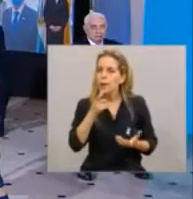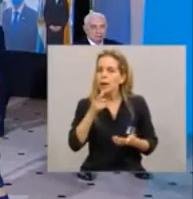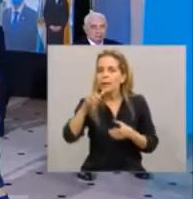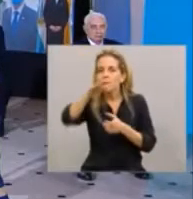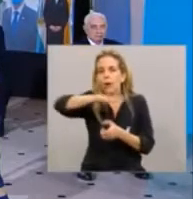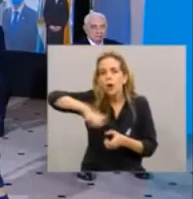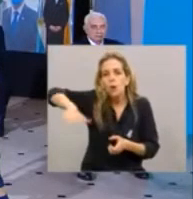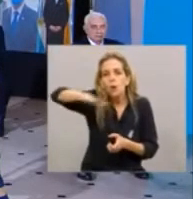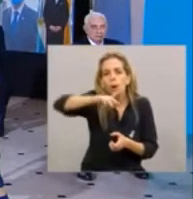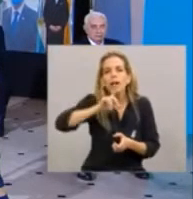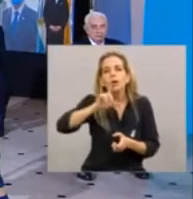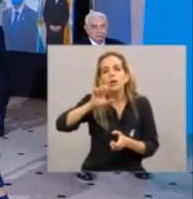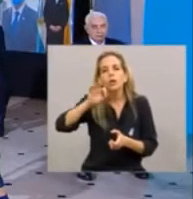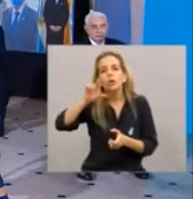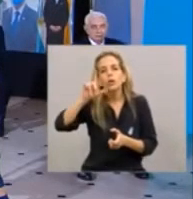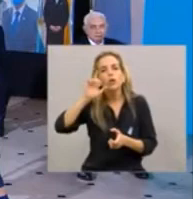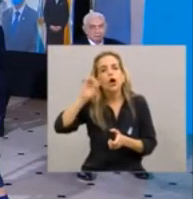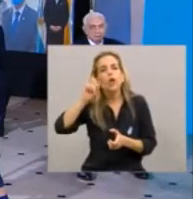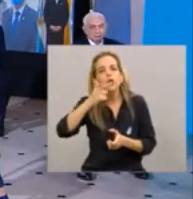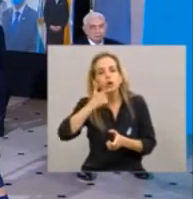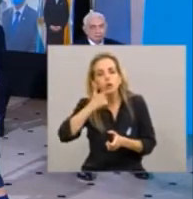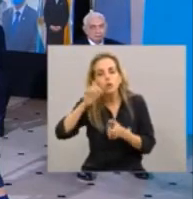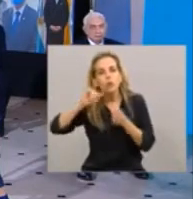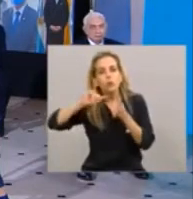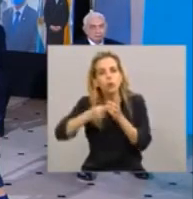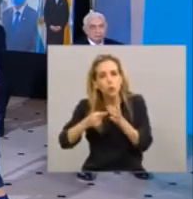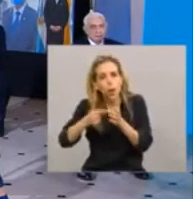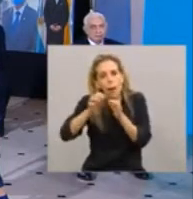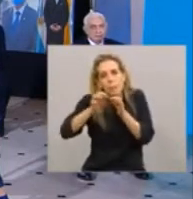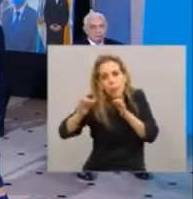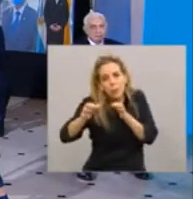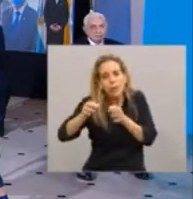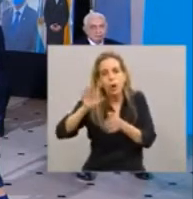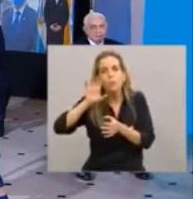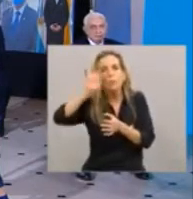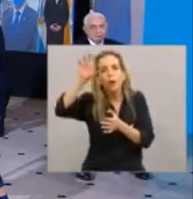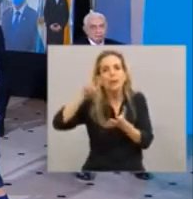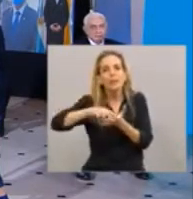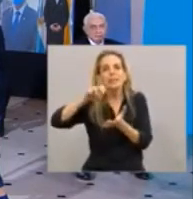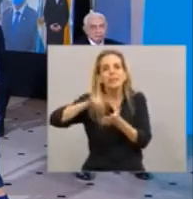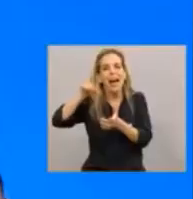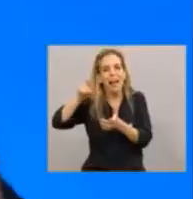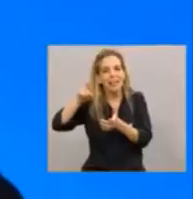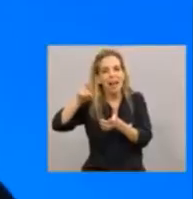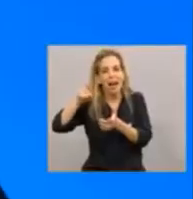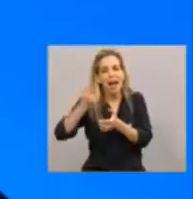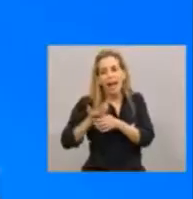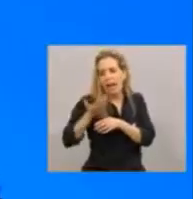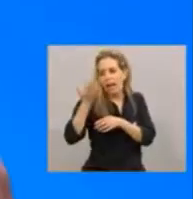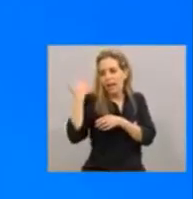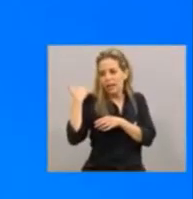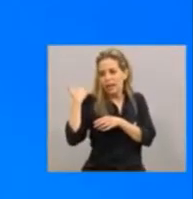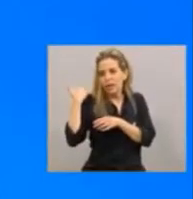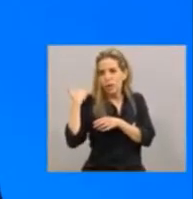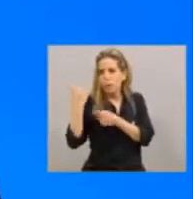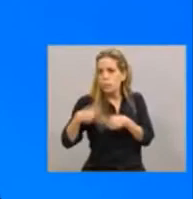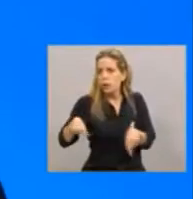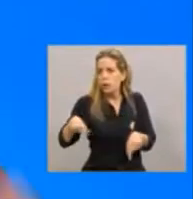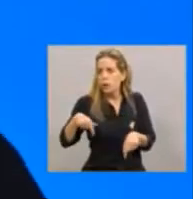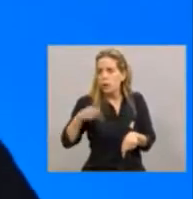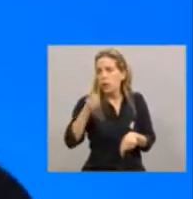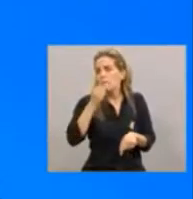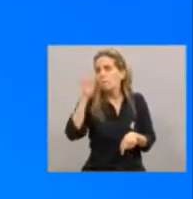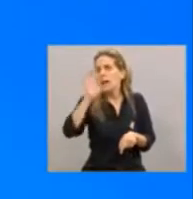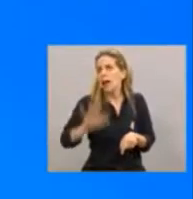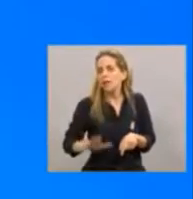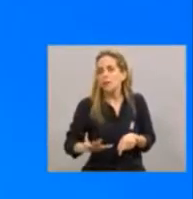la ciudad d de salta que ayer logró algo maravilloso para